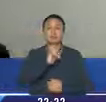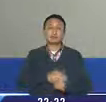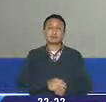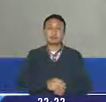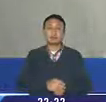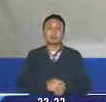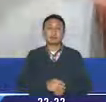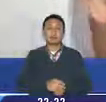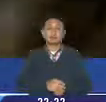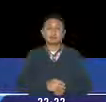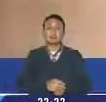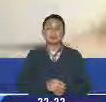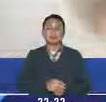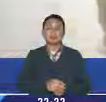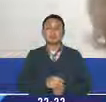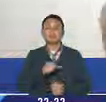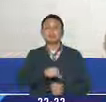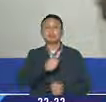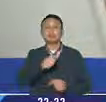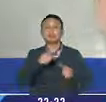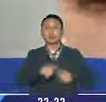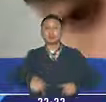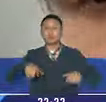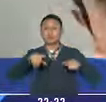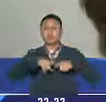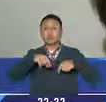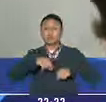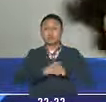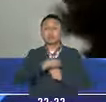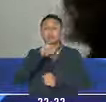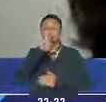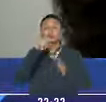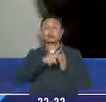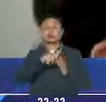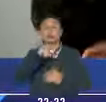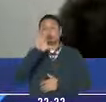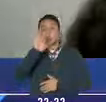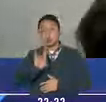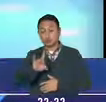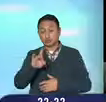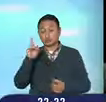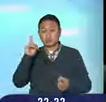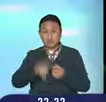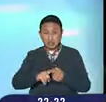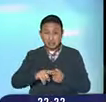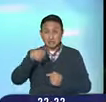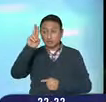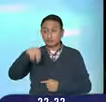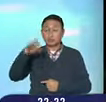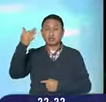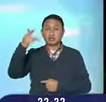provenientes de México y de otras partes del mundo desde 2008 al 2018.